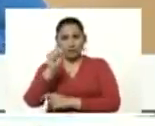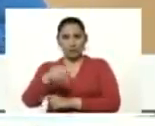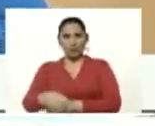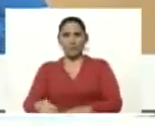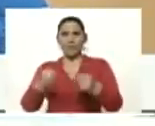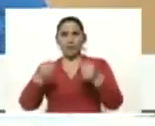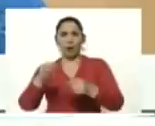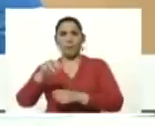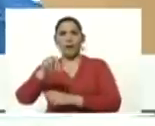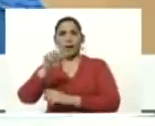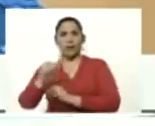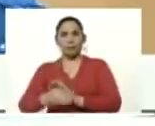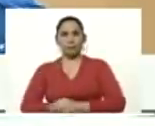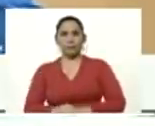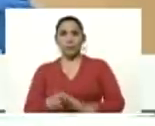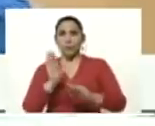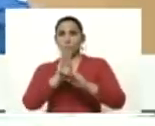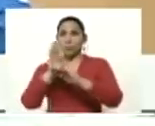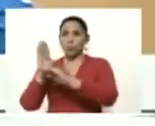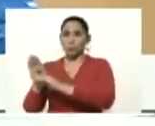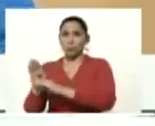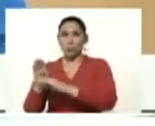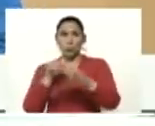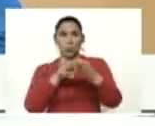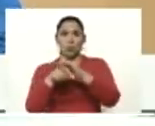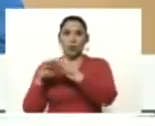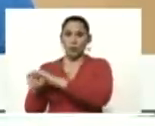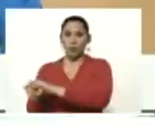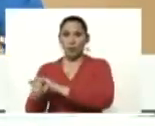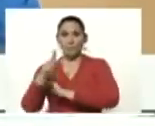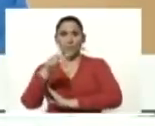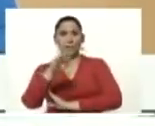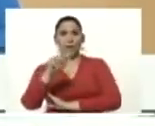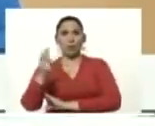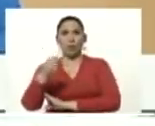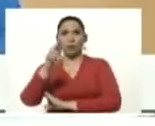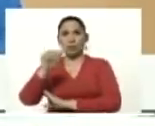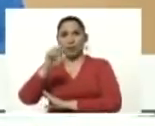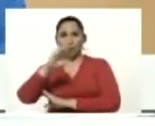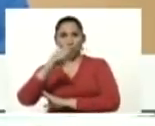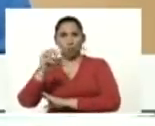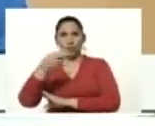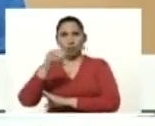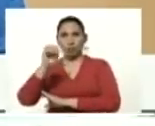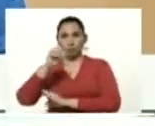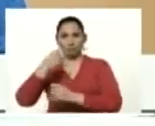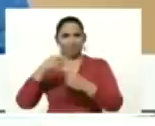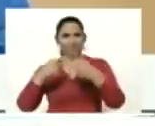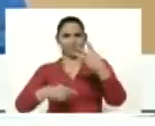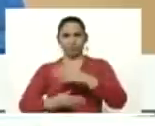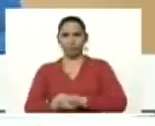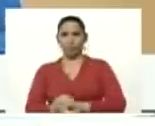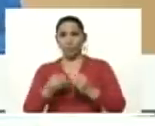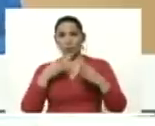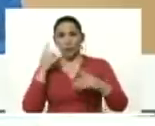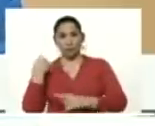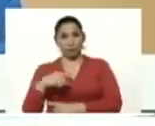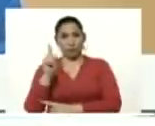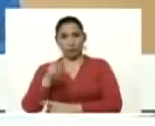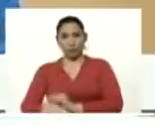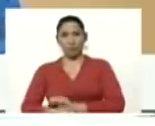Mara, cuidado con la entrada de Paraguachón, etcétera, etcétera. Bueno, tengo también